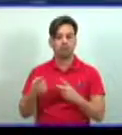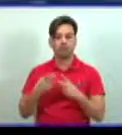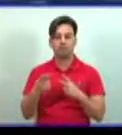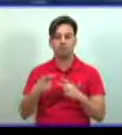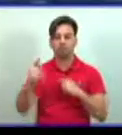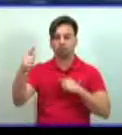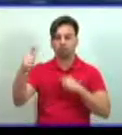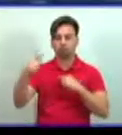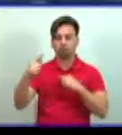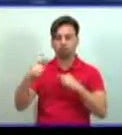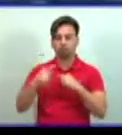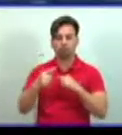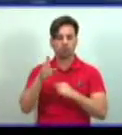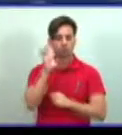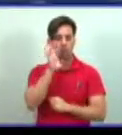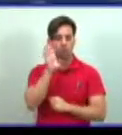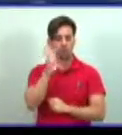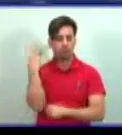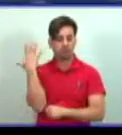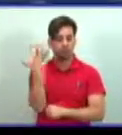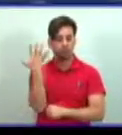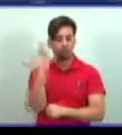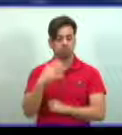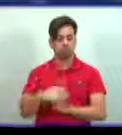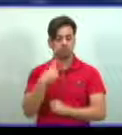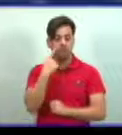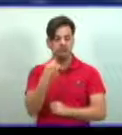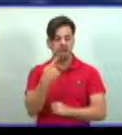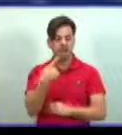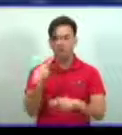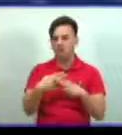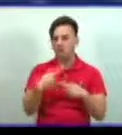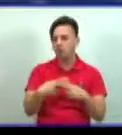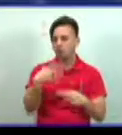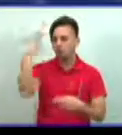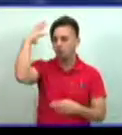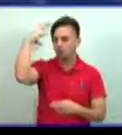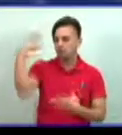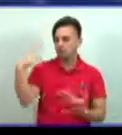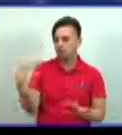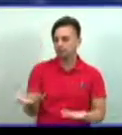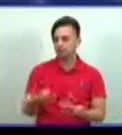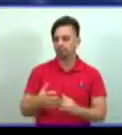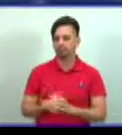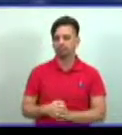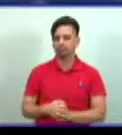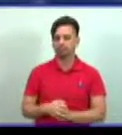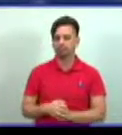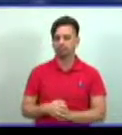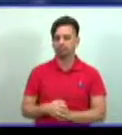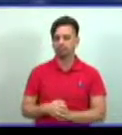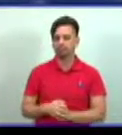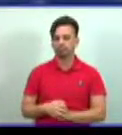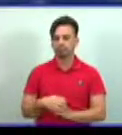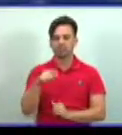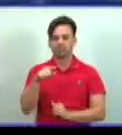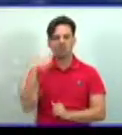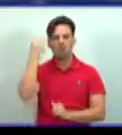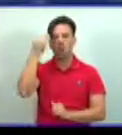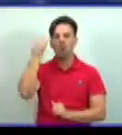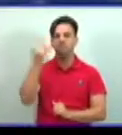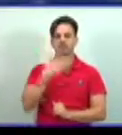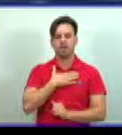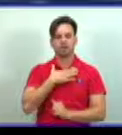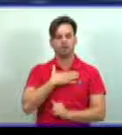invernadero. Veas cuáles son esos gobiernos y qué actitud te merece a partir de lo que ellos asumen, y